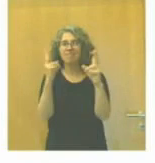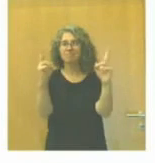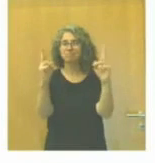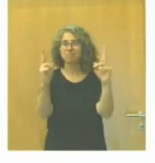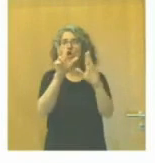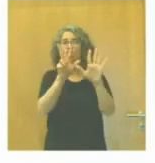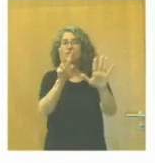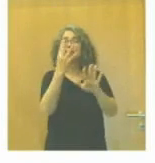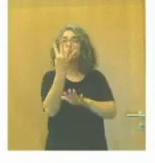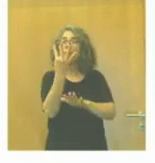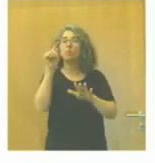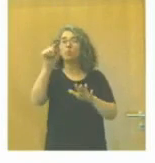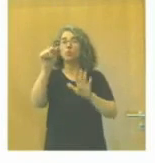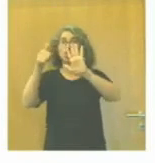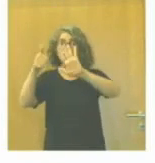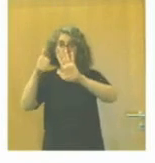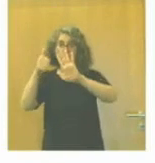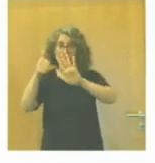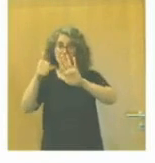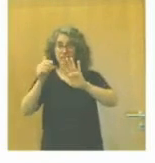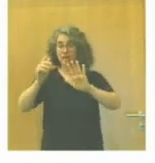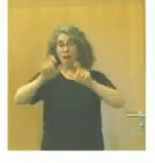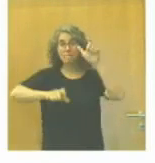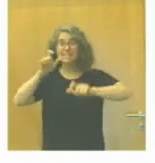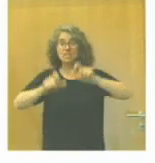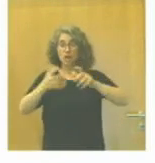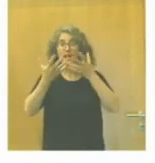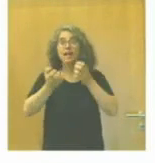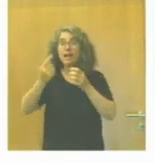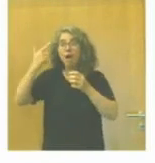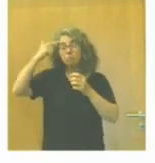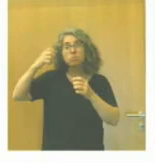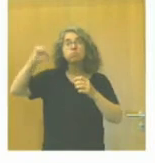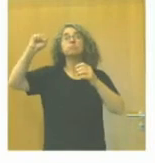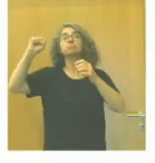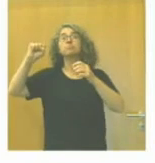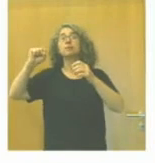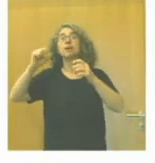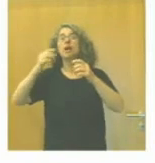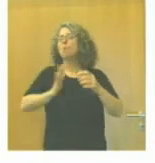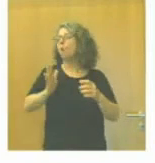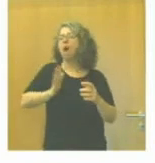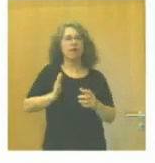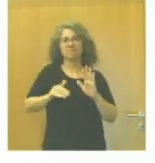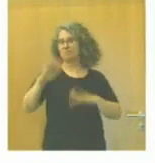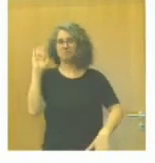el 84.6% de las personas que hicieron intento eran